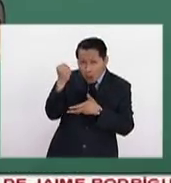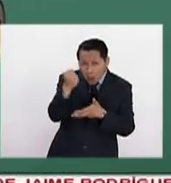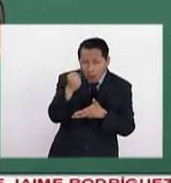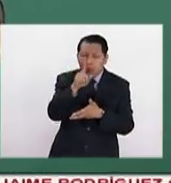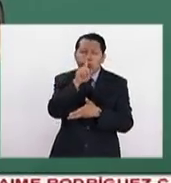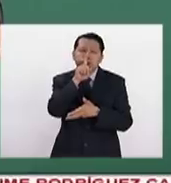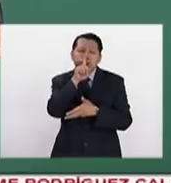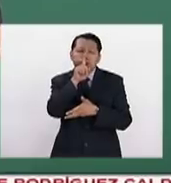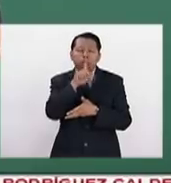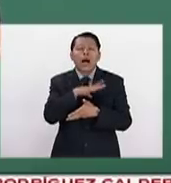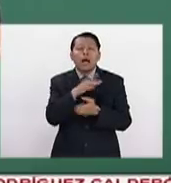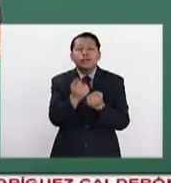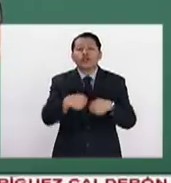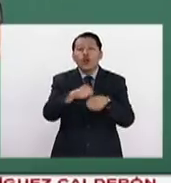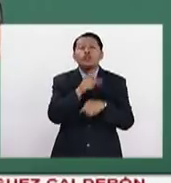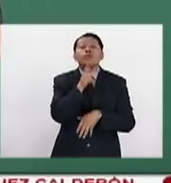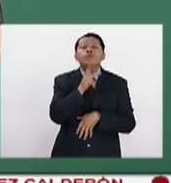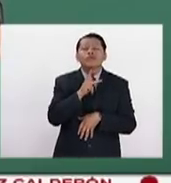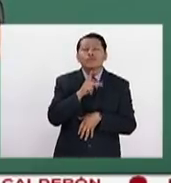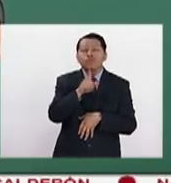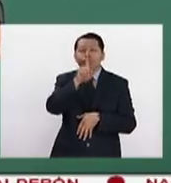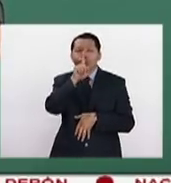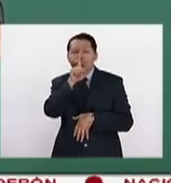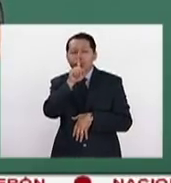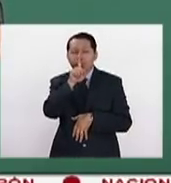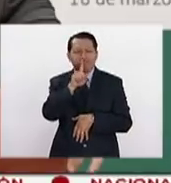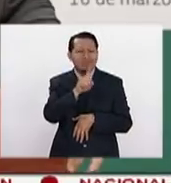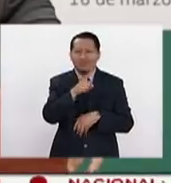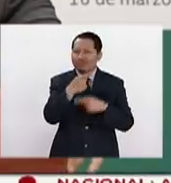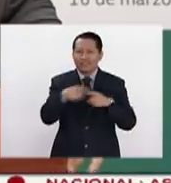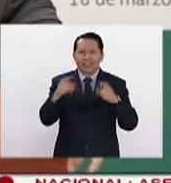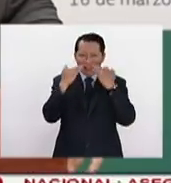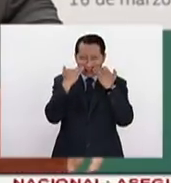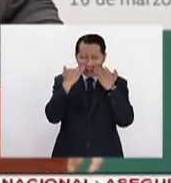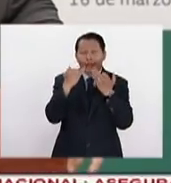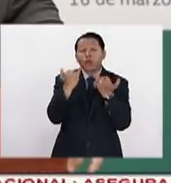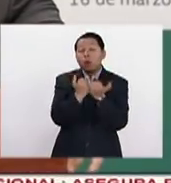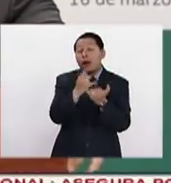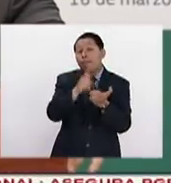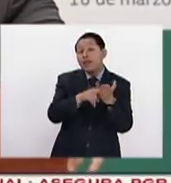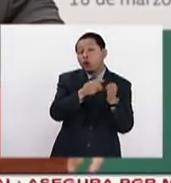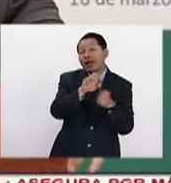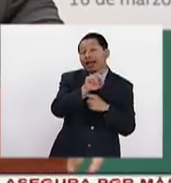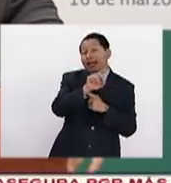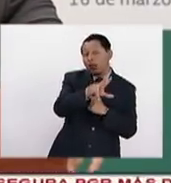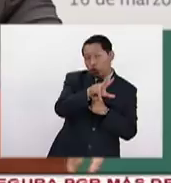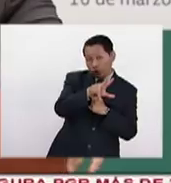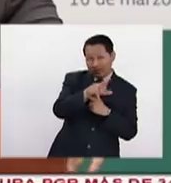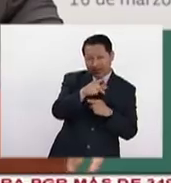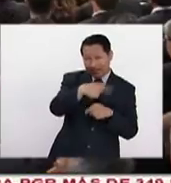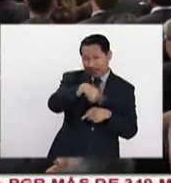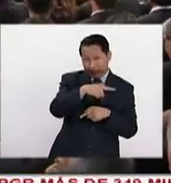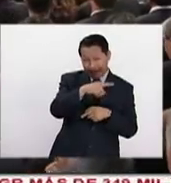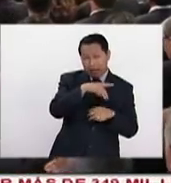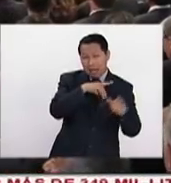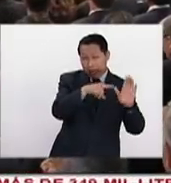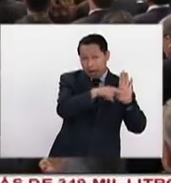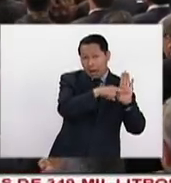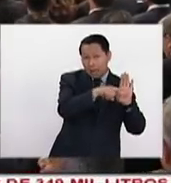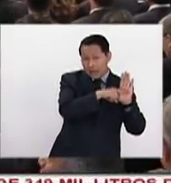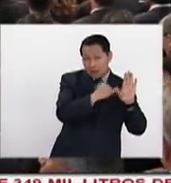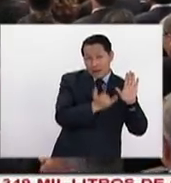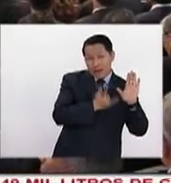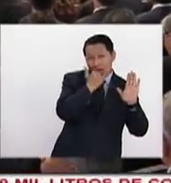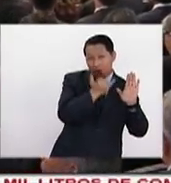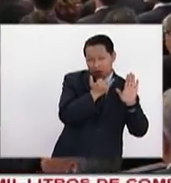ser socio de Pemex. Y como usted puede ver nuevamente, como en 1938, esos pesimistas estuvieron totalmente equivocados. En